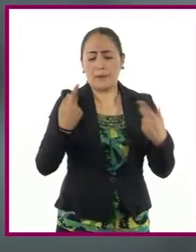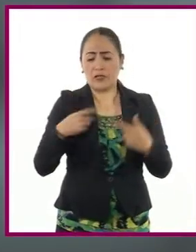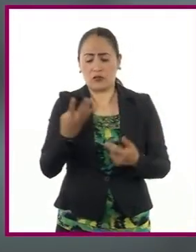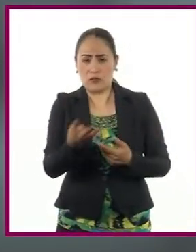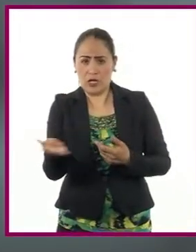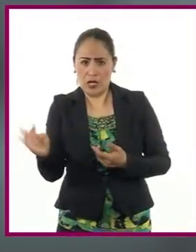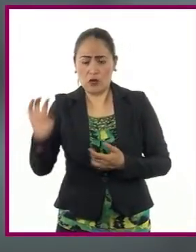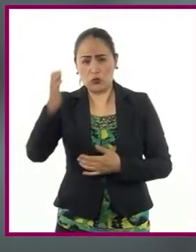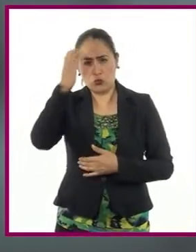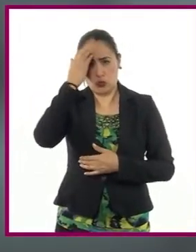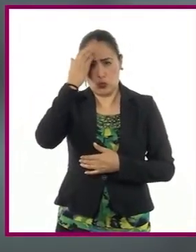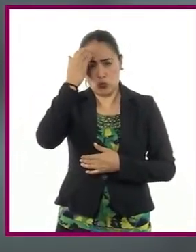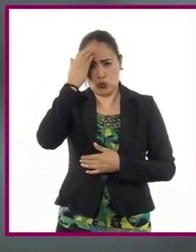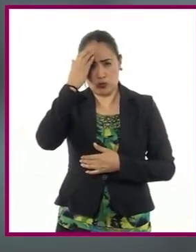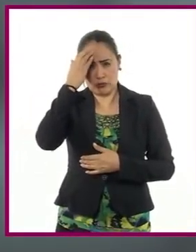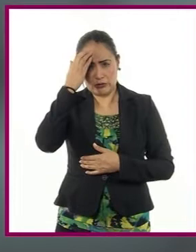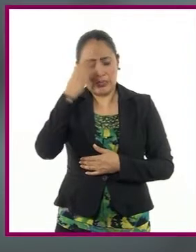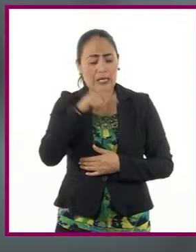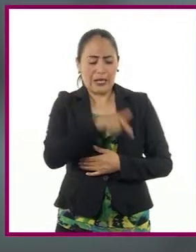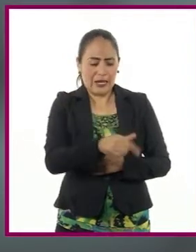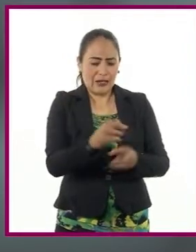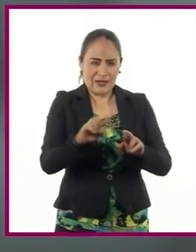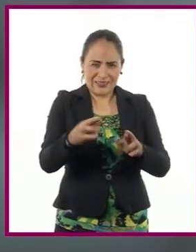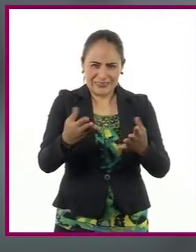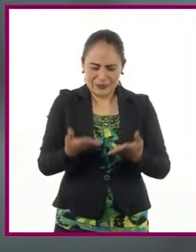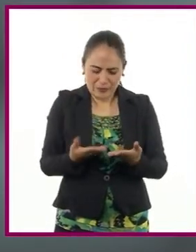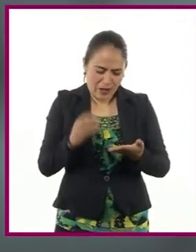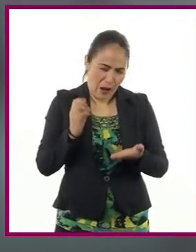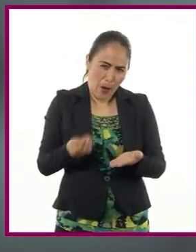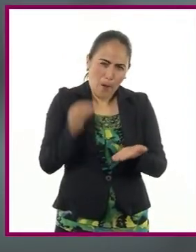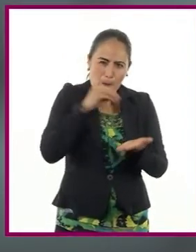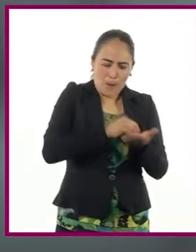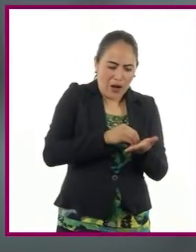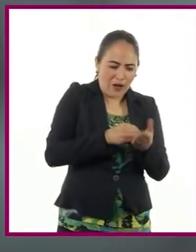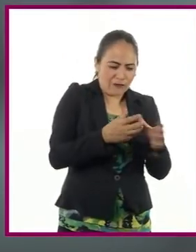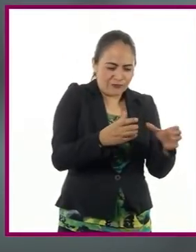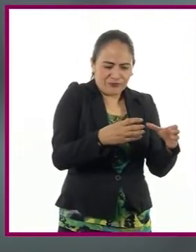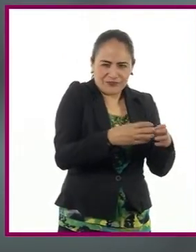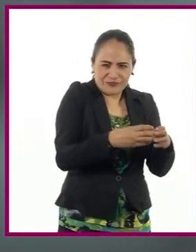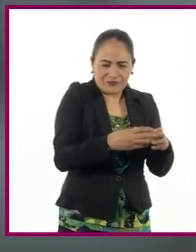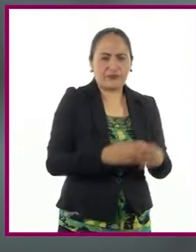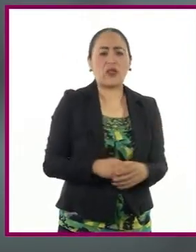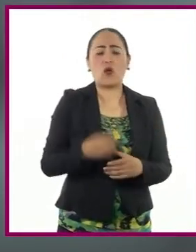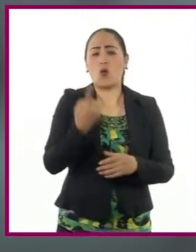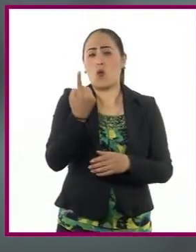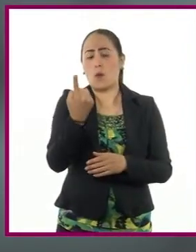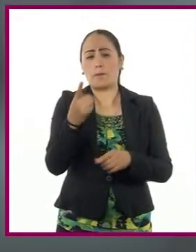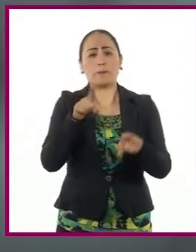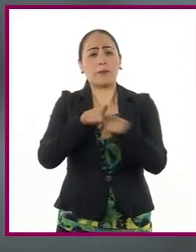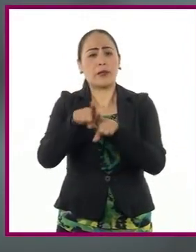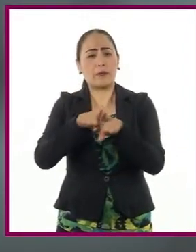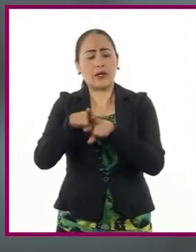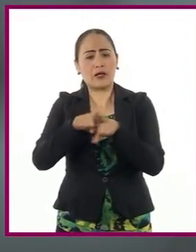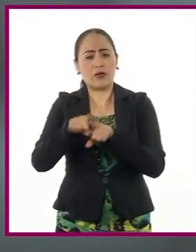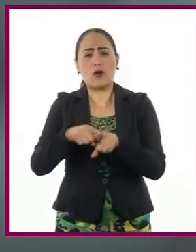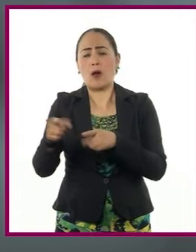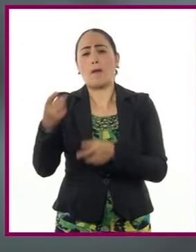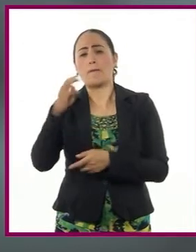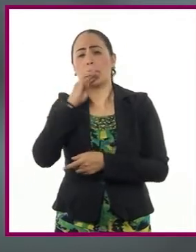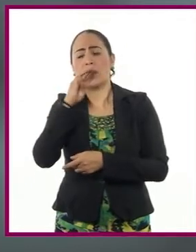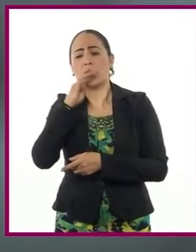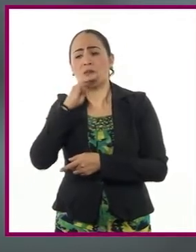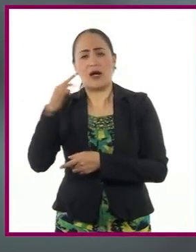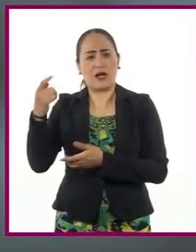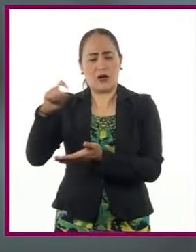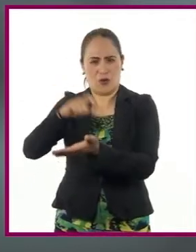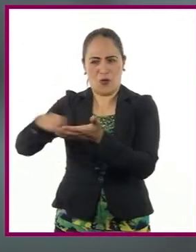conocen saben que siempre me hace feliz recibir uno más. Un día llegó mi hermanito con uno que le acababa de comprar mi mamá en el